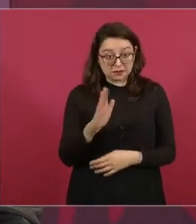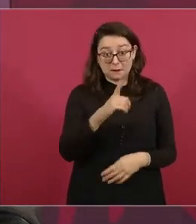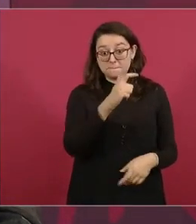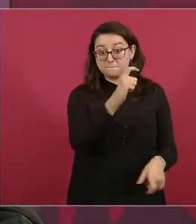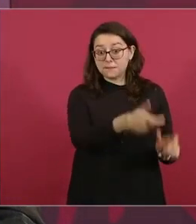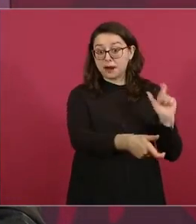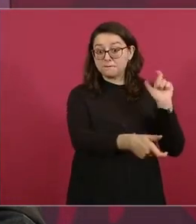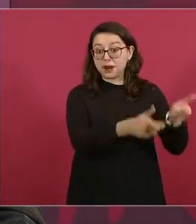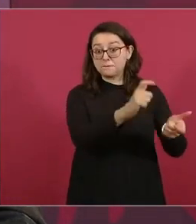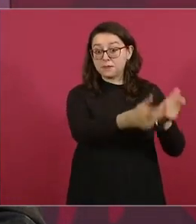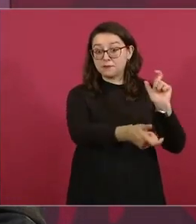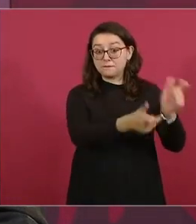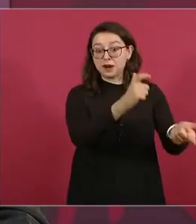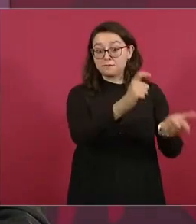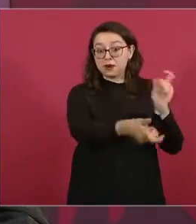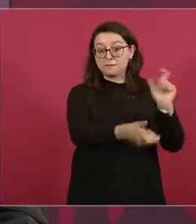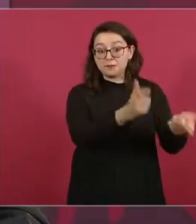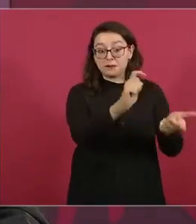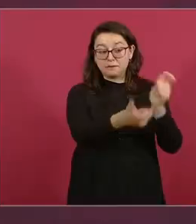Muchos